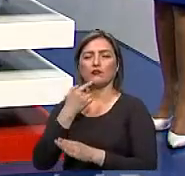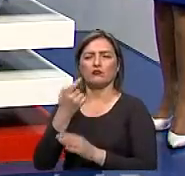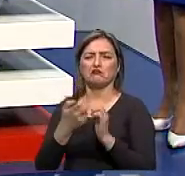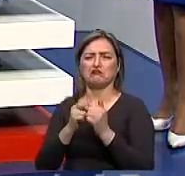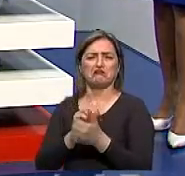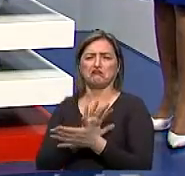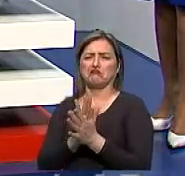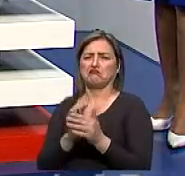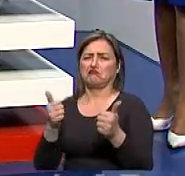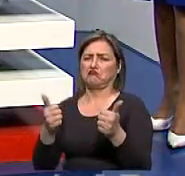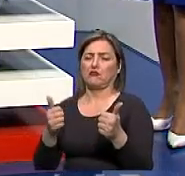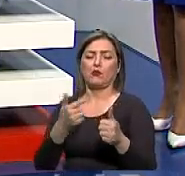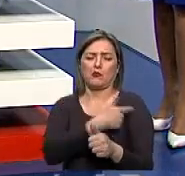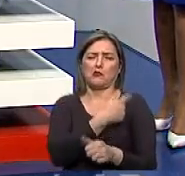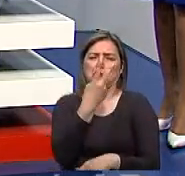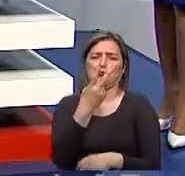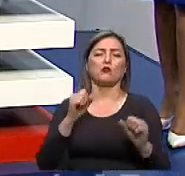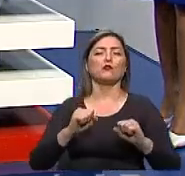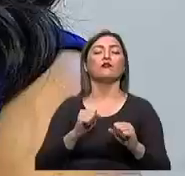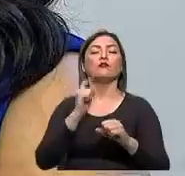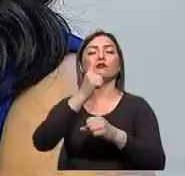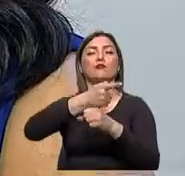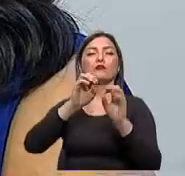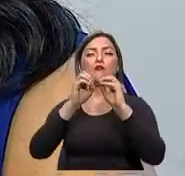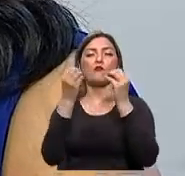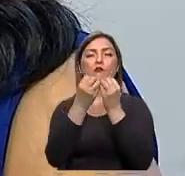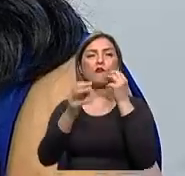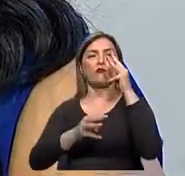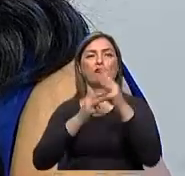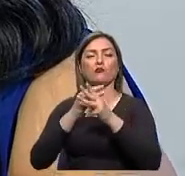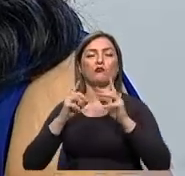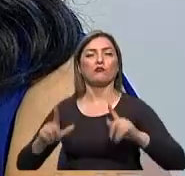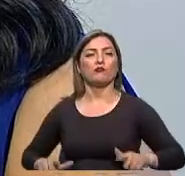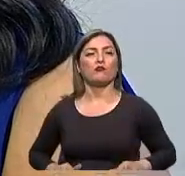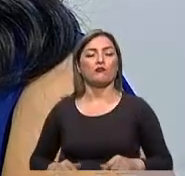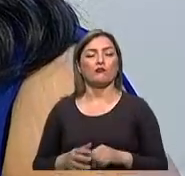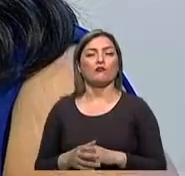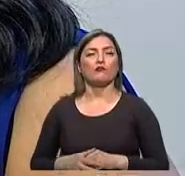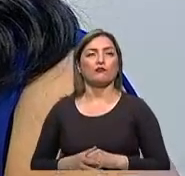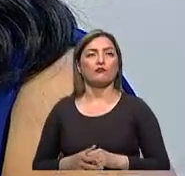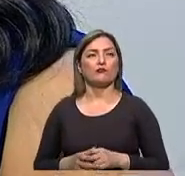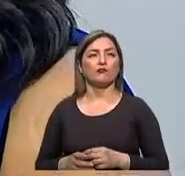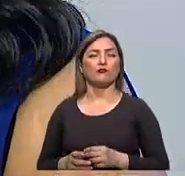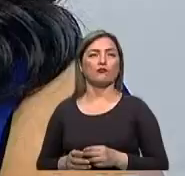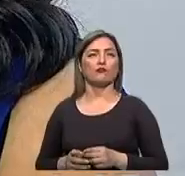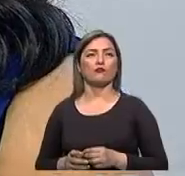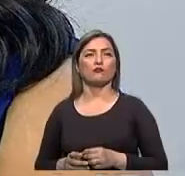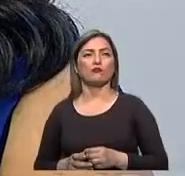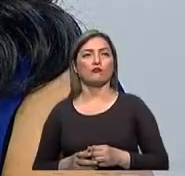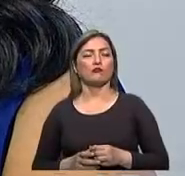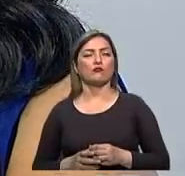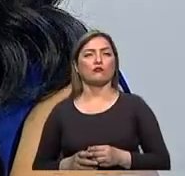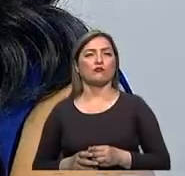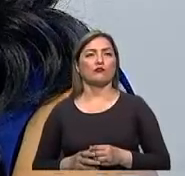de hecho, nos comentó que las directrices de la OMS, la Organización Mundial de la Salud, aseguran que determinan que